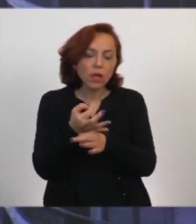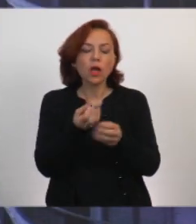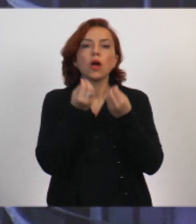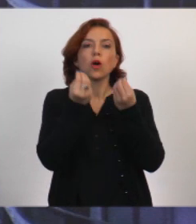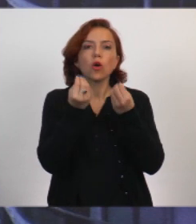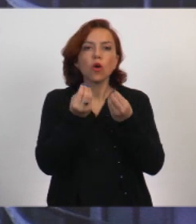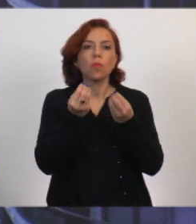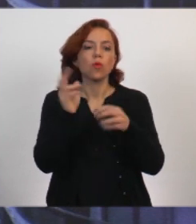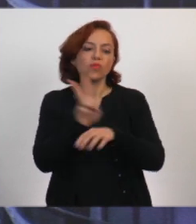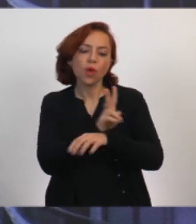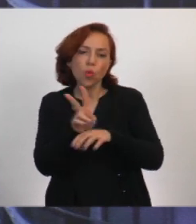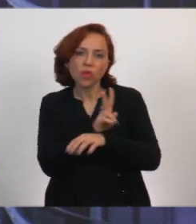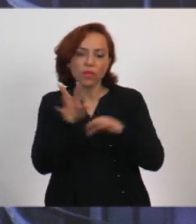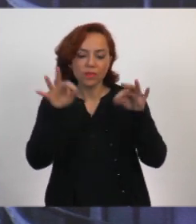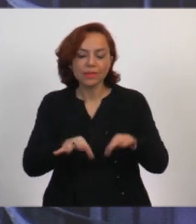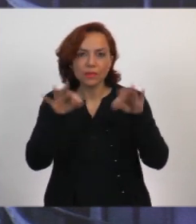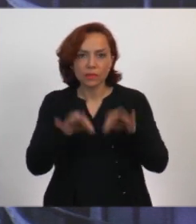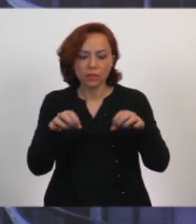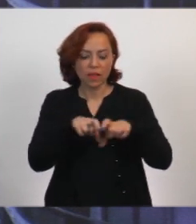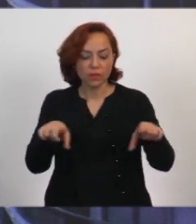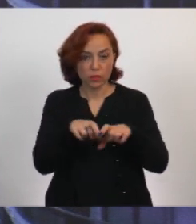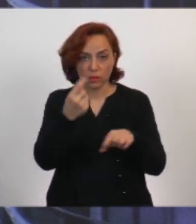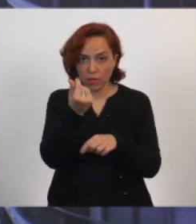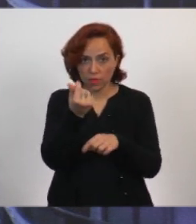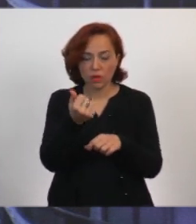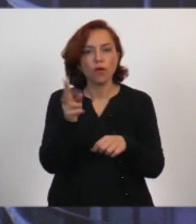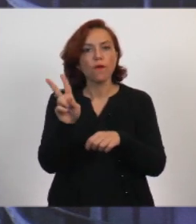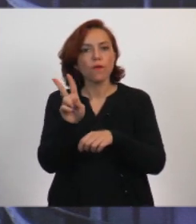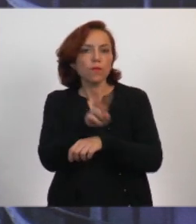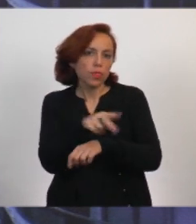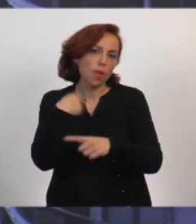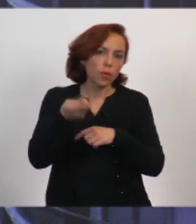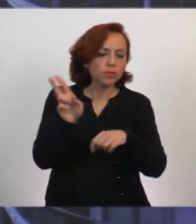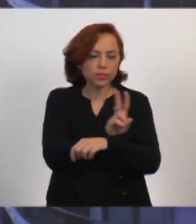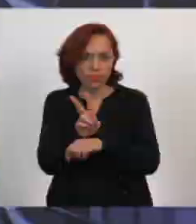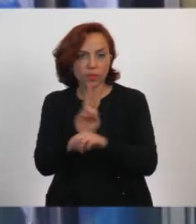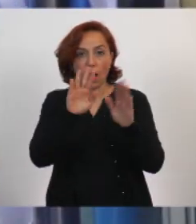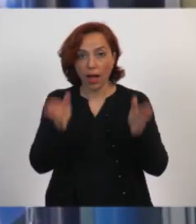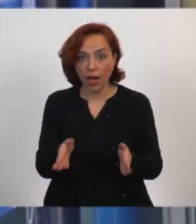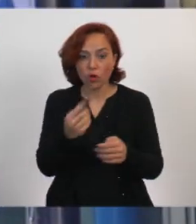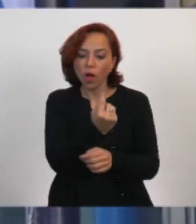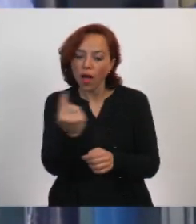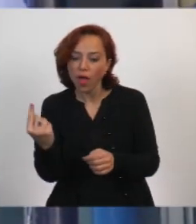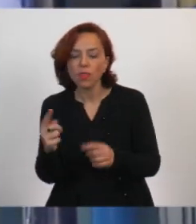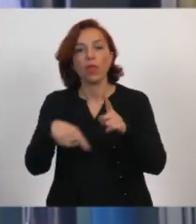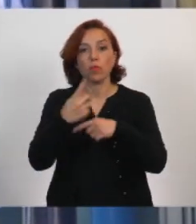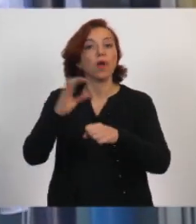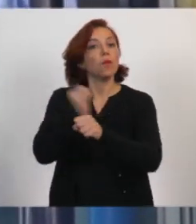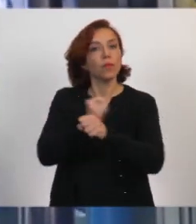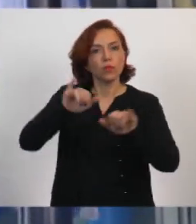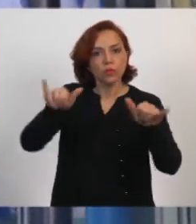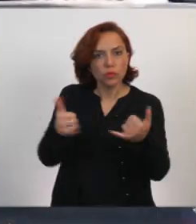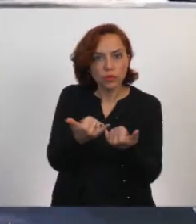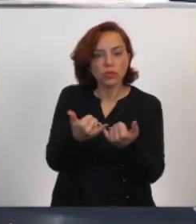seguridad en tintado de billetes, la fiscalización de los cajeros cuando esté aprobado el plan de adecuación de las